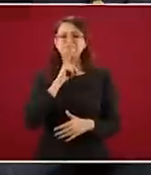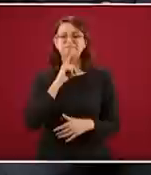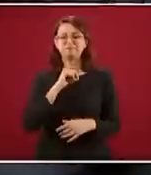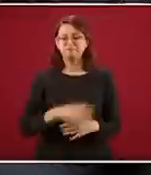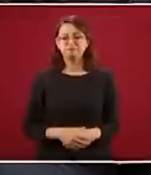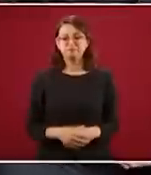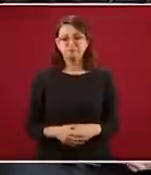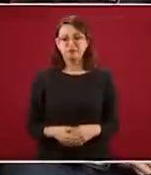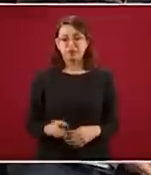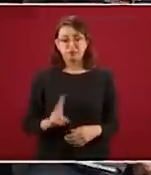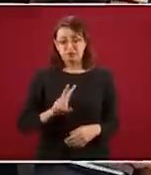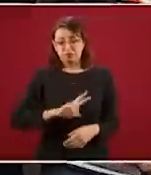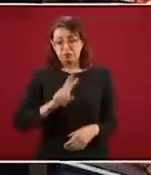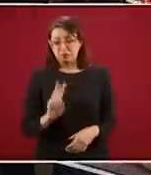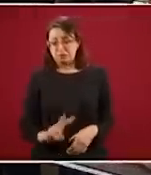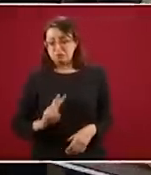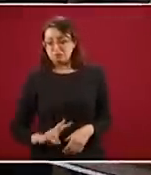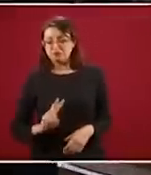sustento.